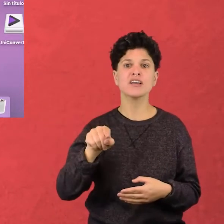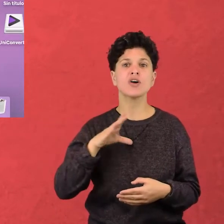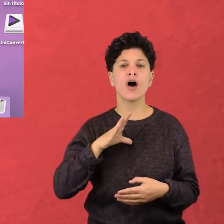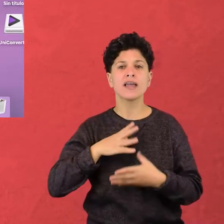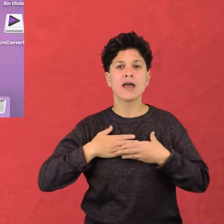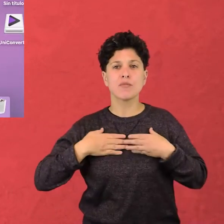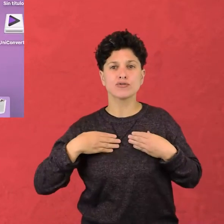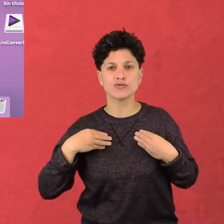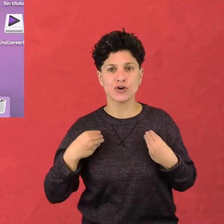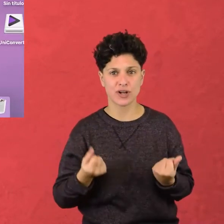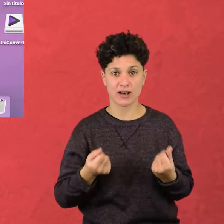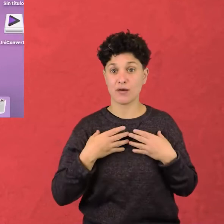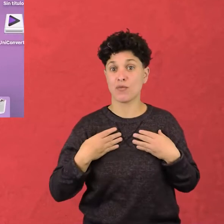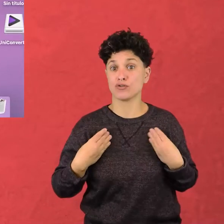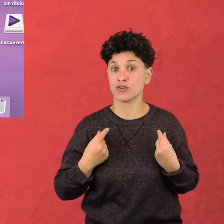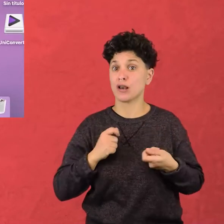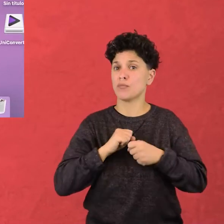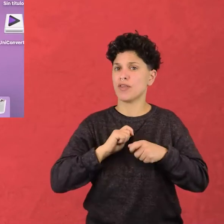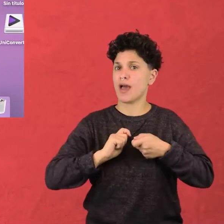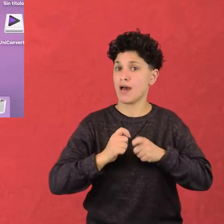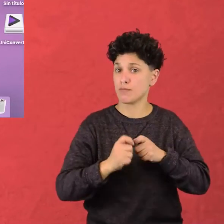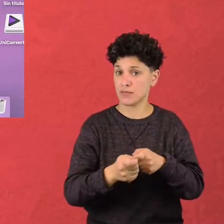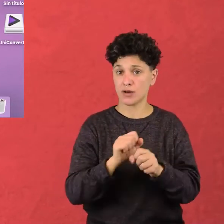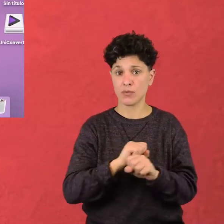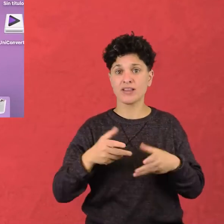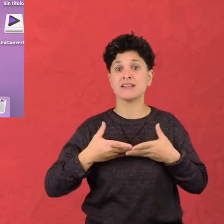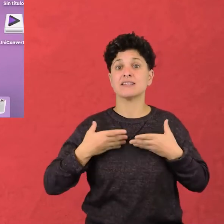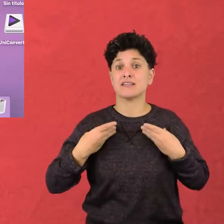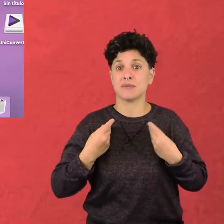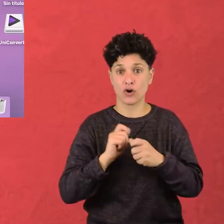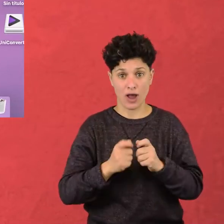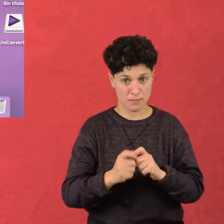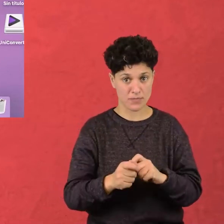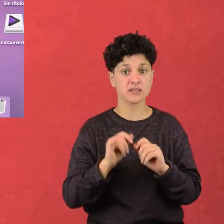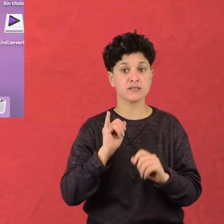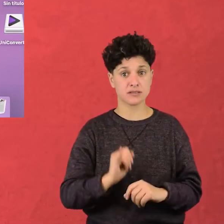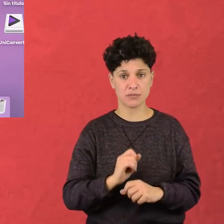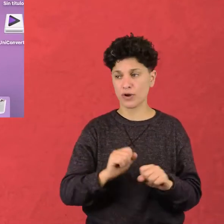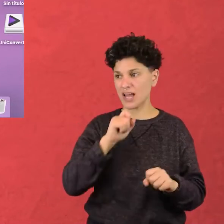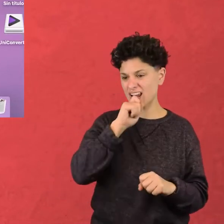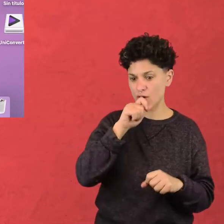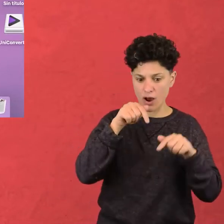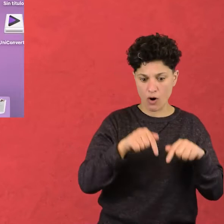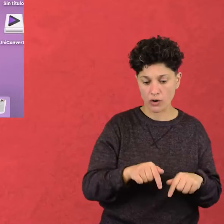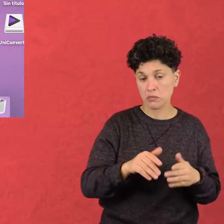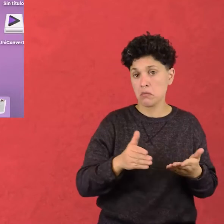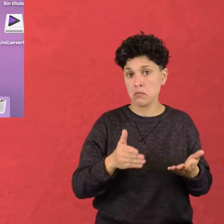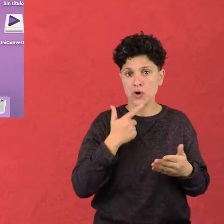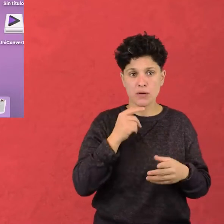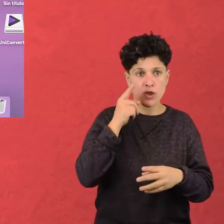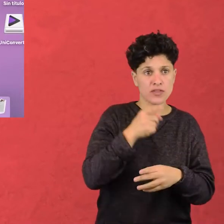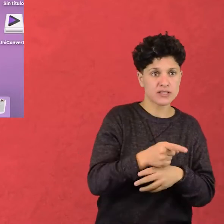del temperamento no hay que fiarse? Porque el temperamento es nuestra parte emocional. Las emociones cambian,